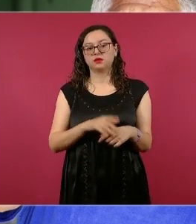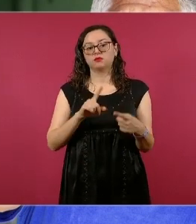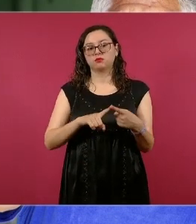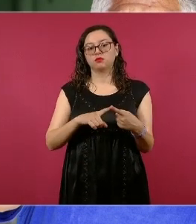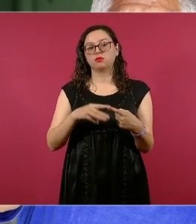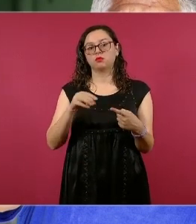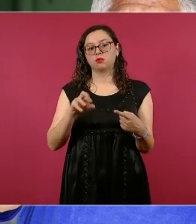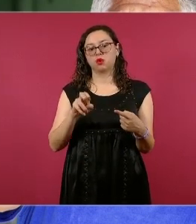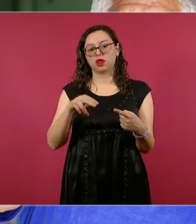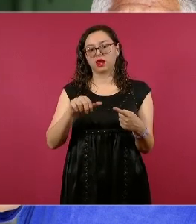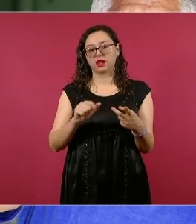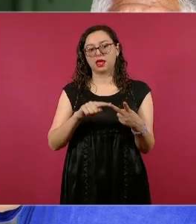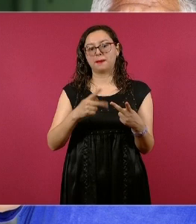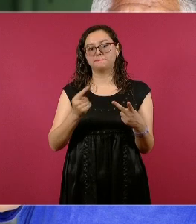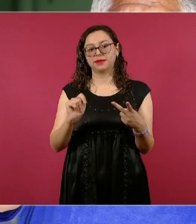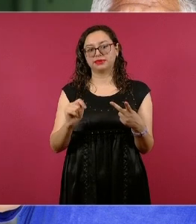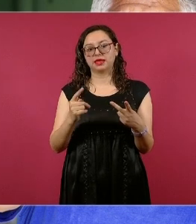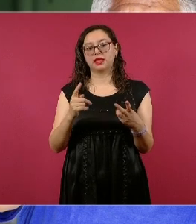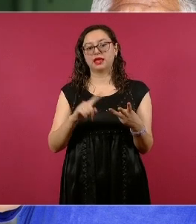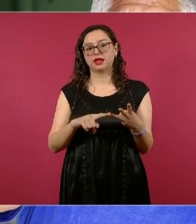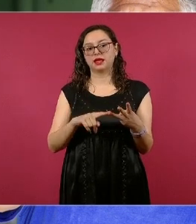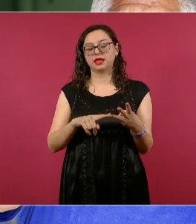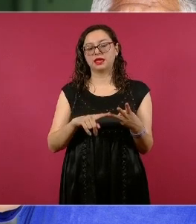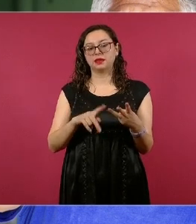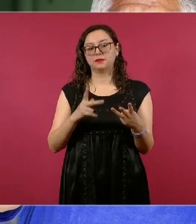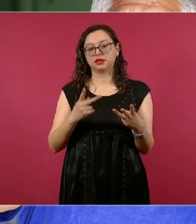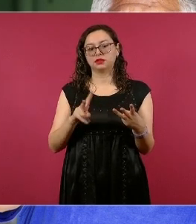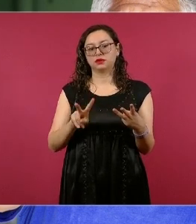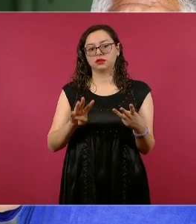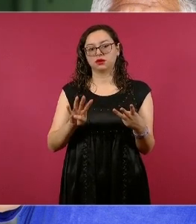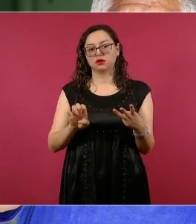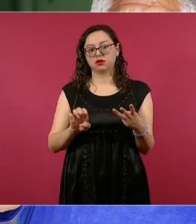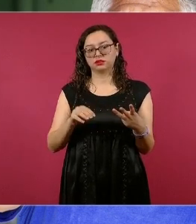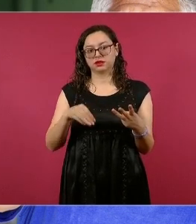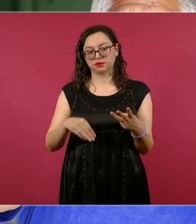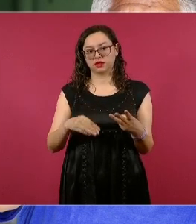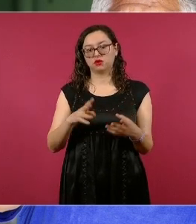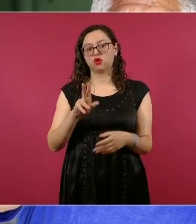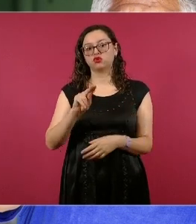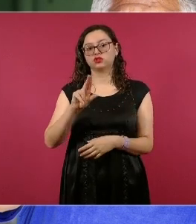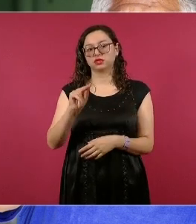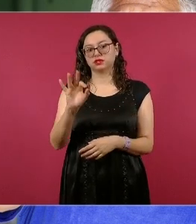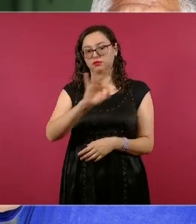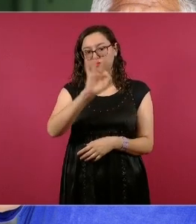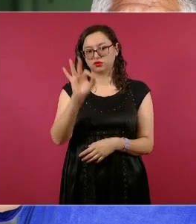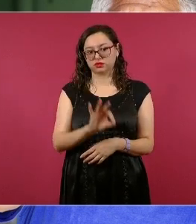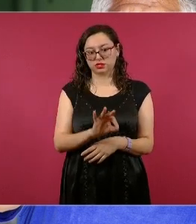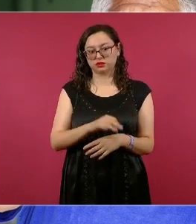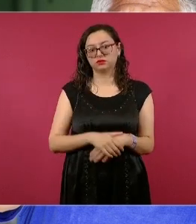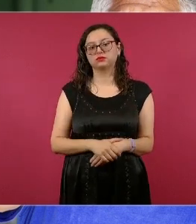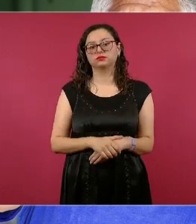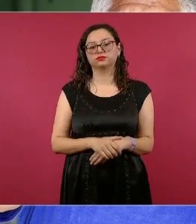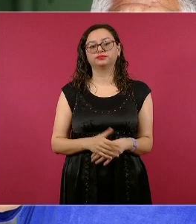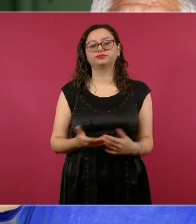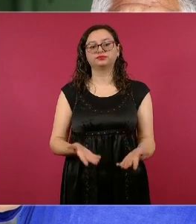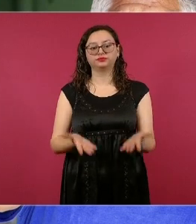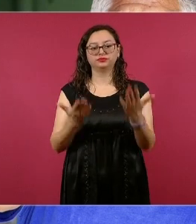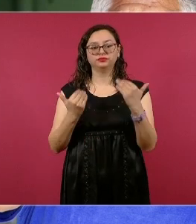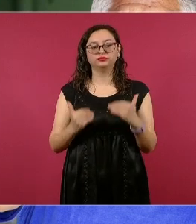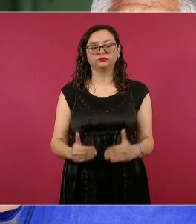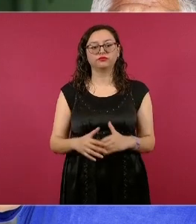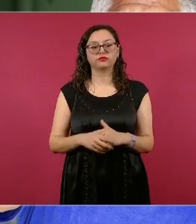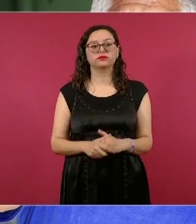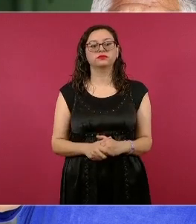80.47% y los otros partidos aquí señalados. En el caso de Veracruz, Rocío Nale